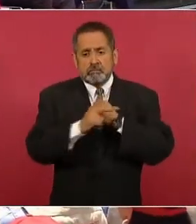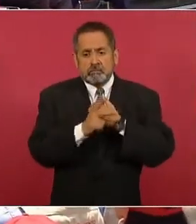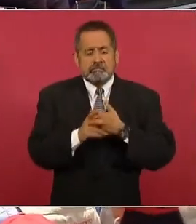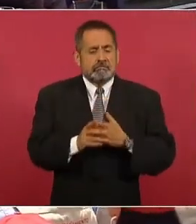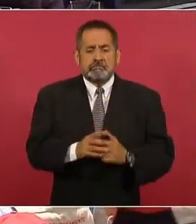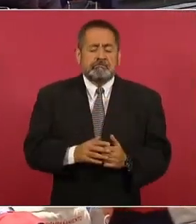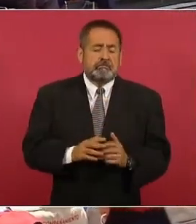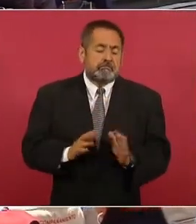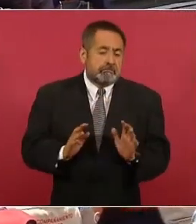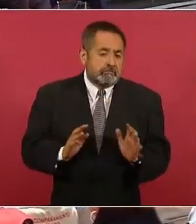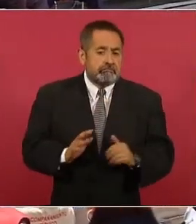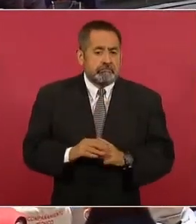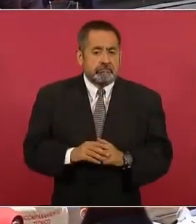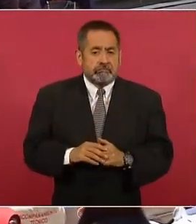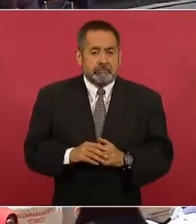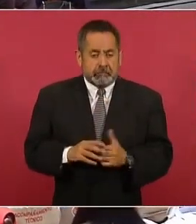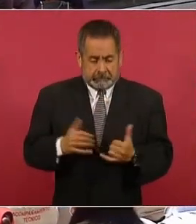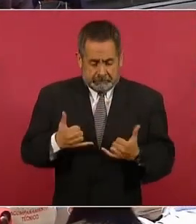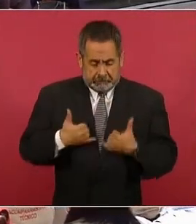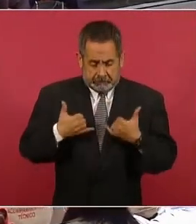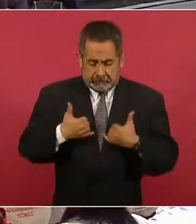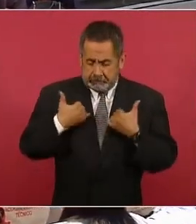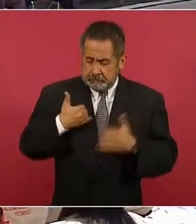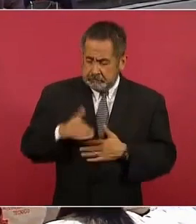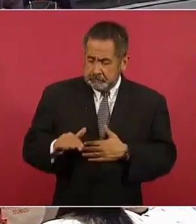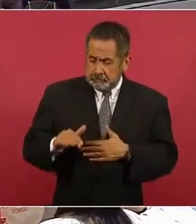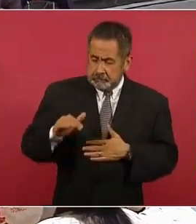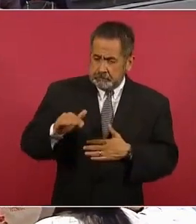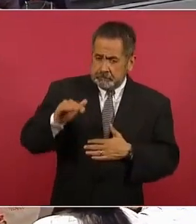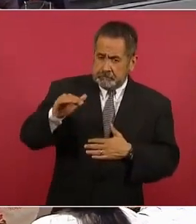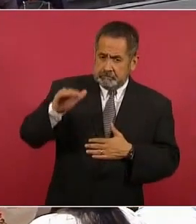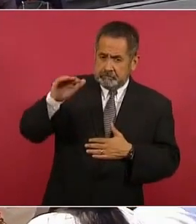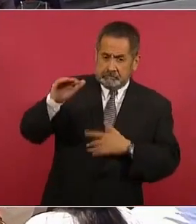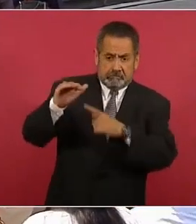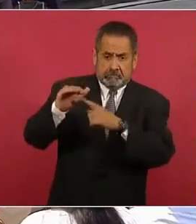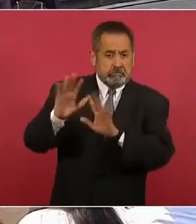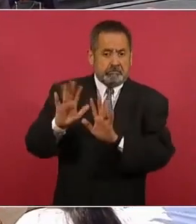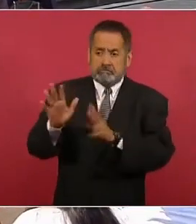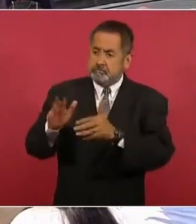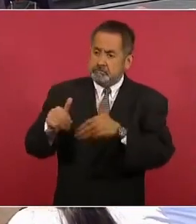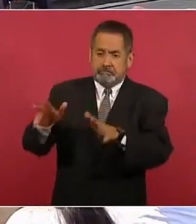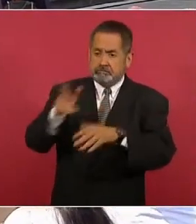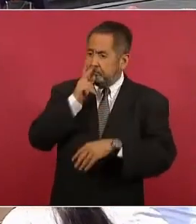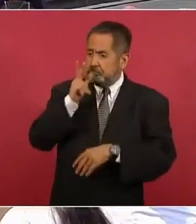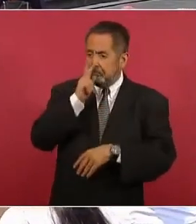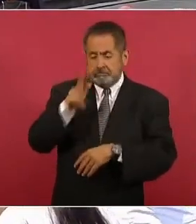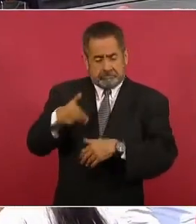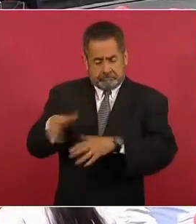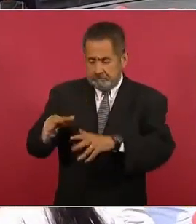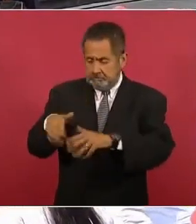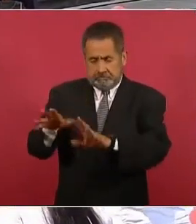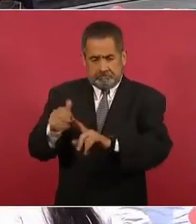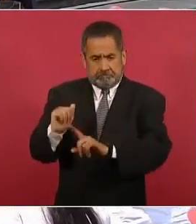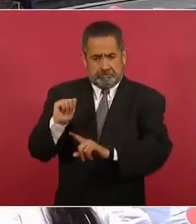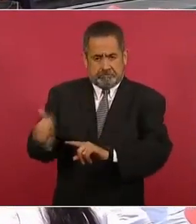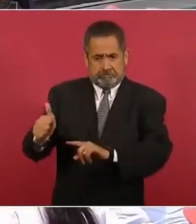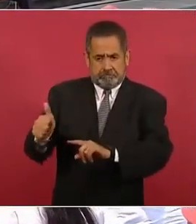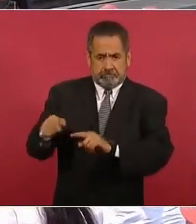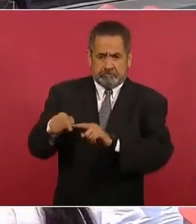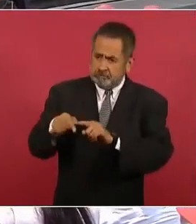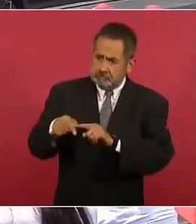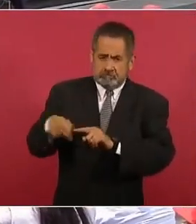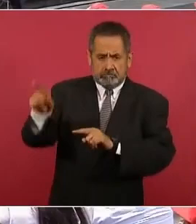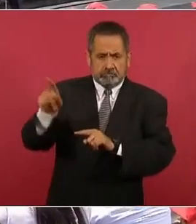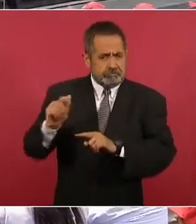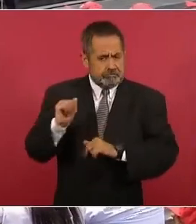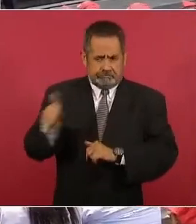apenas los jóvenes están creciendo, están llegando a la adolescencia, y ya los padres quieren que